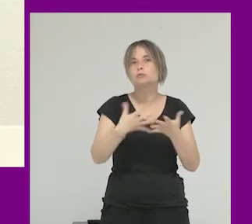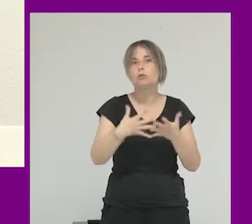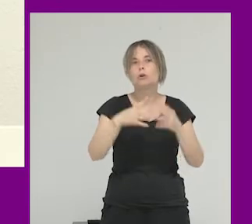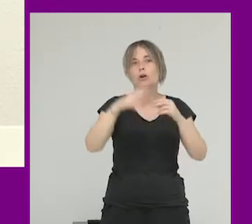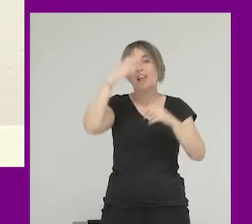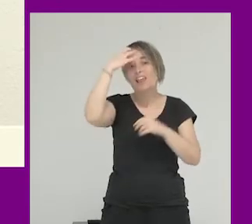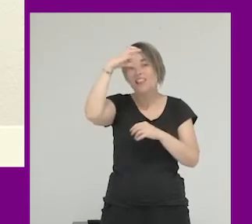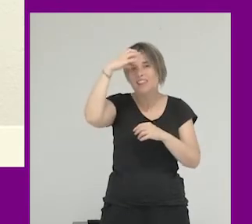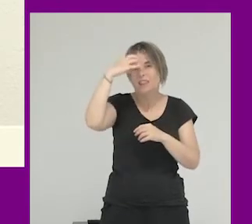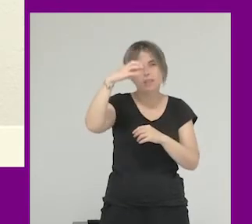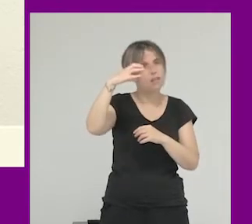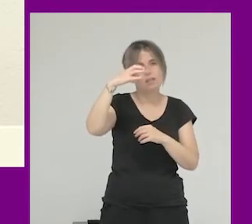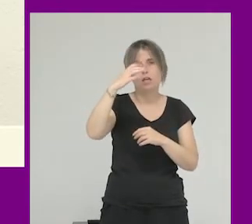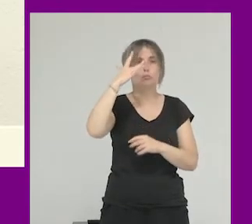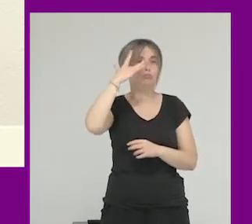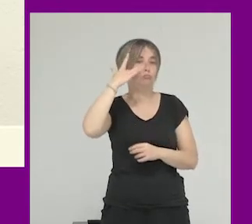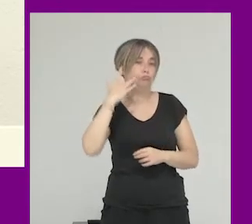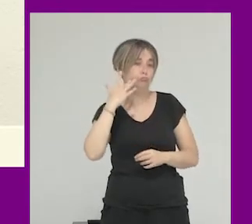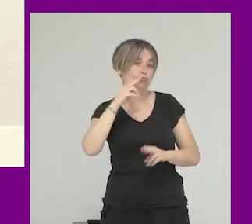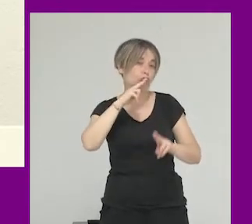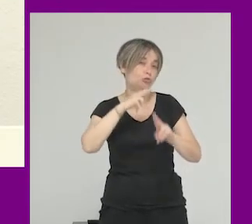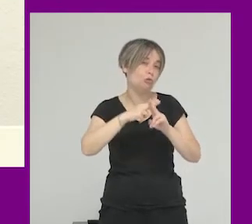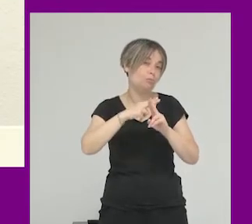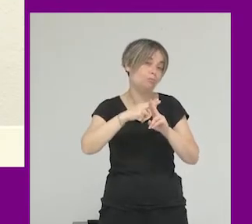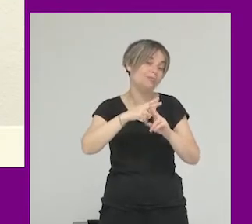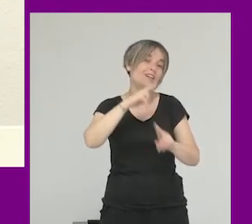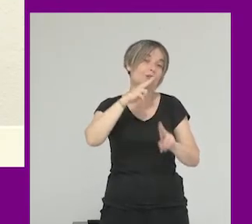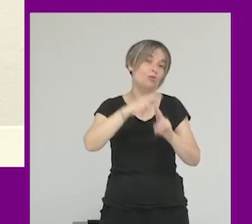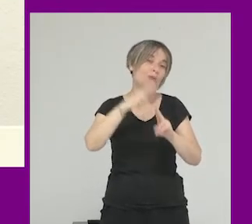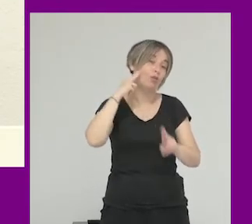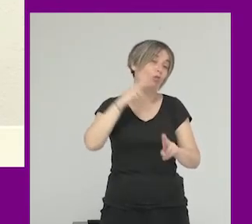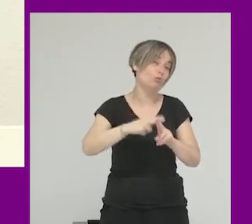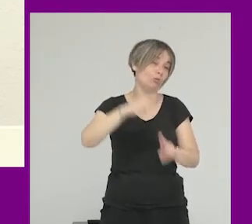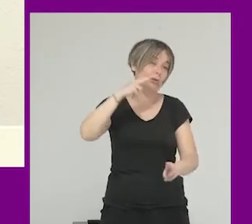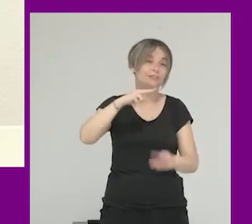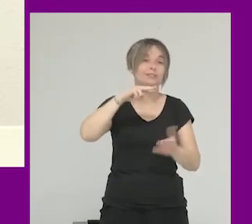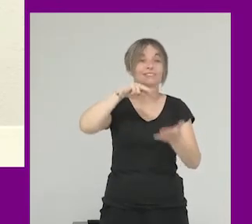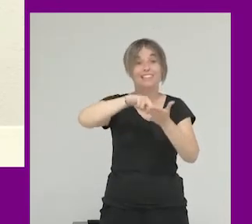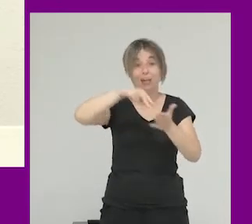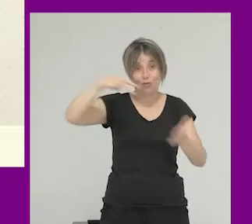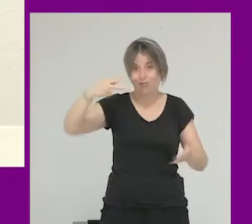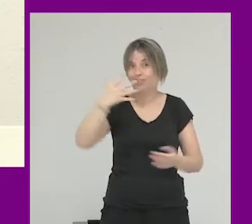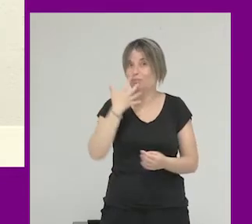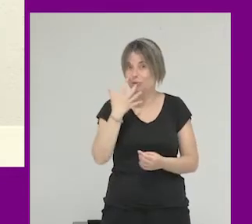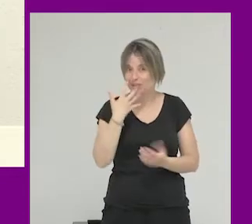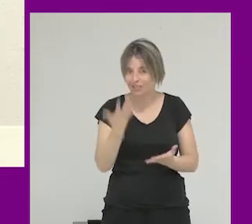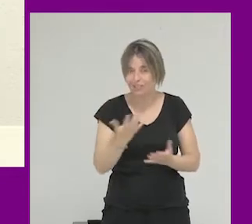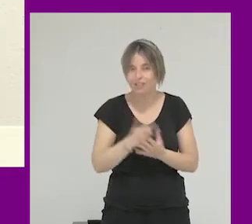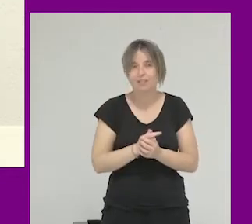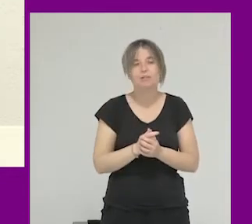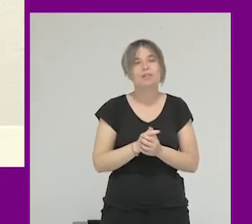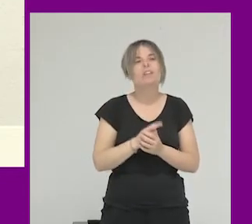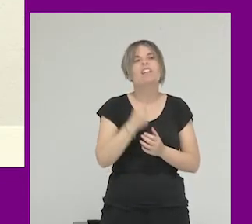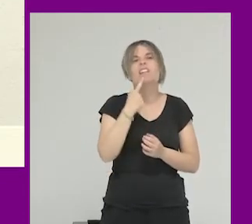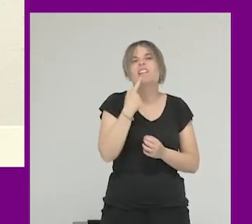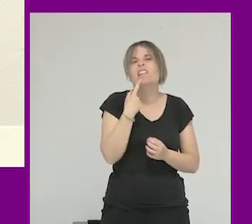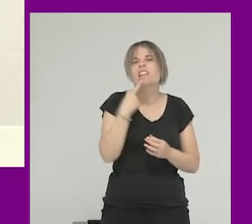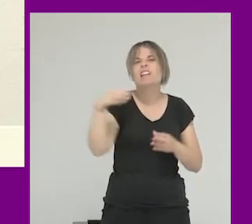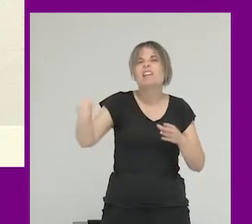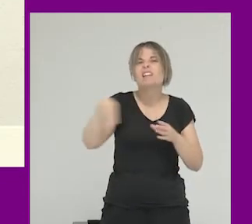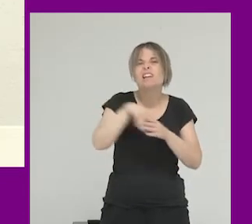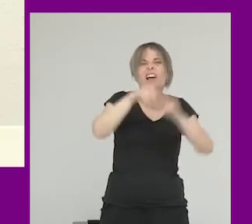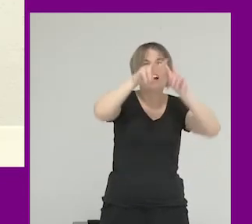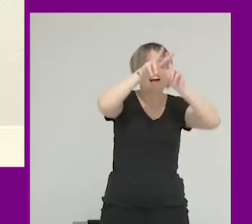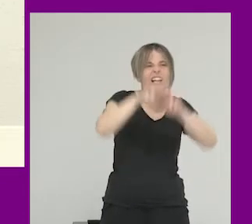en las ciencias duras, que decimos nosotras, todo lo que serían las tecnologías? Y a veces se dice, ¿qué tiene que ver